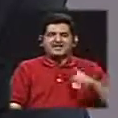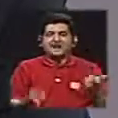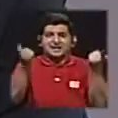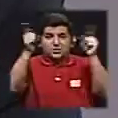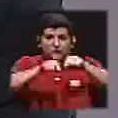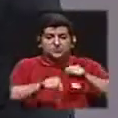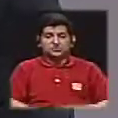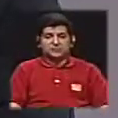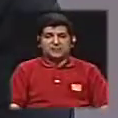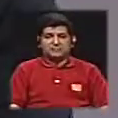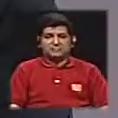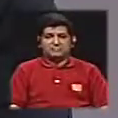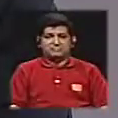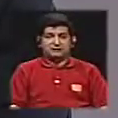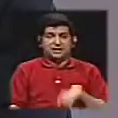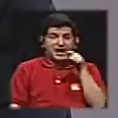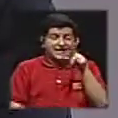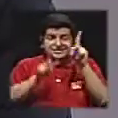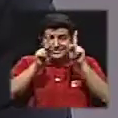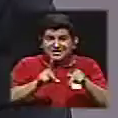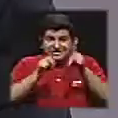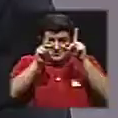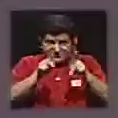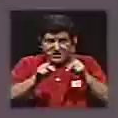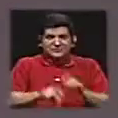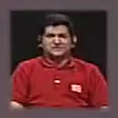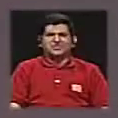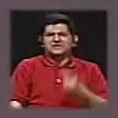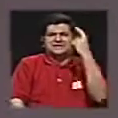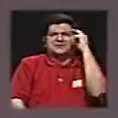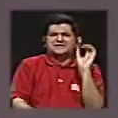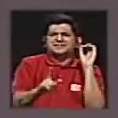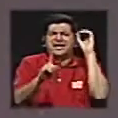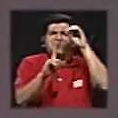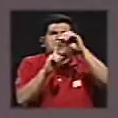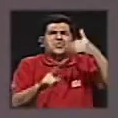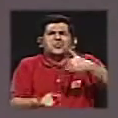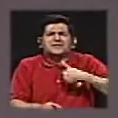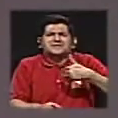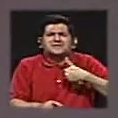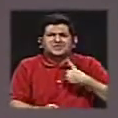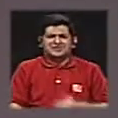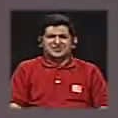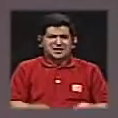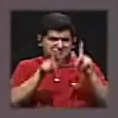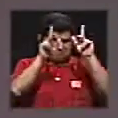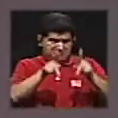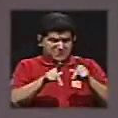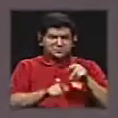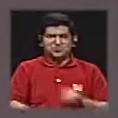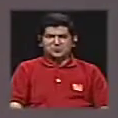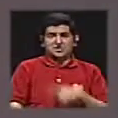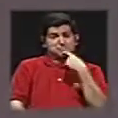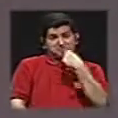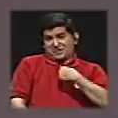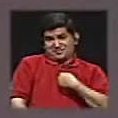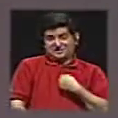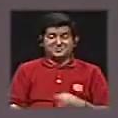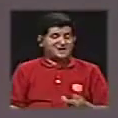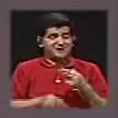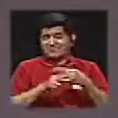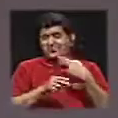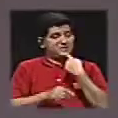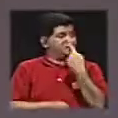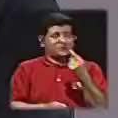decir, para ellos, ¿cuál era el objetivo de estos, de esas personas, que usted me dice que no quiere dar los